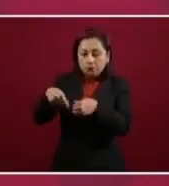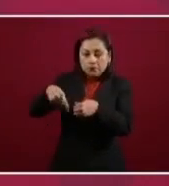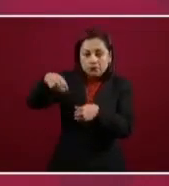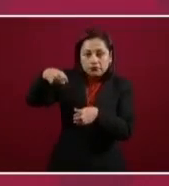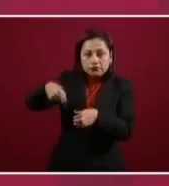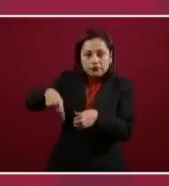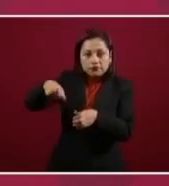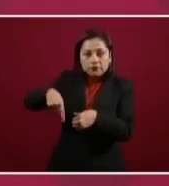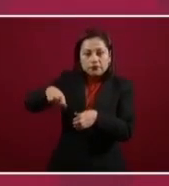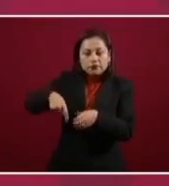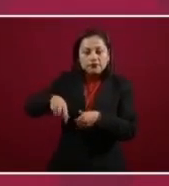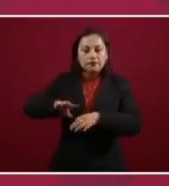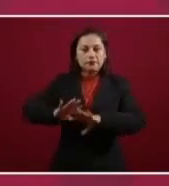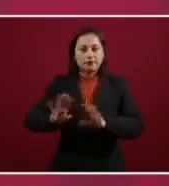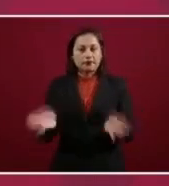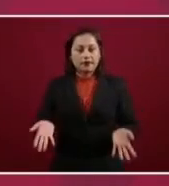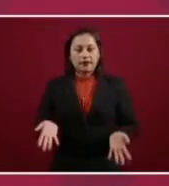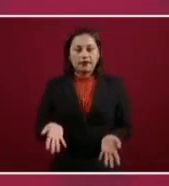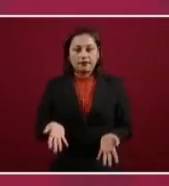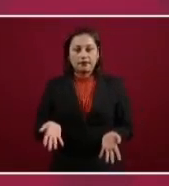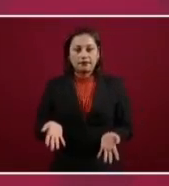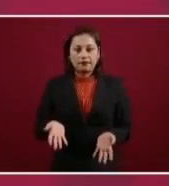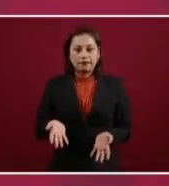ya hagan ustedes